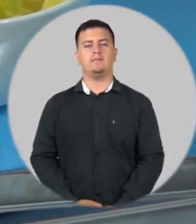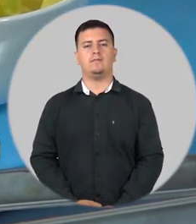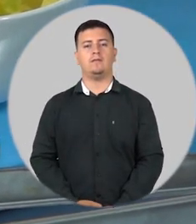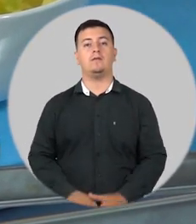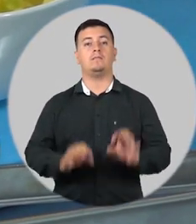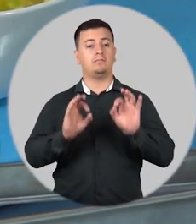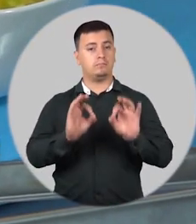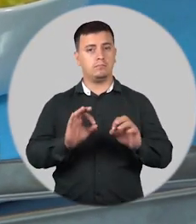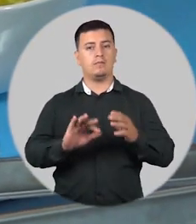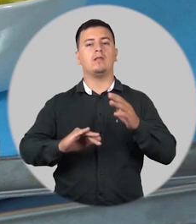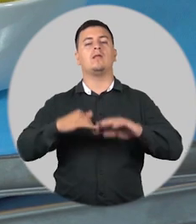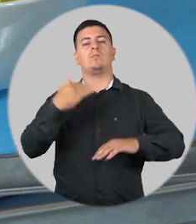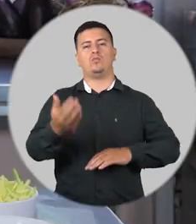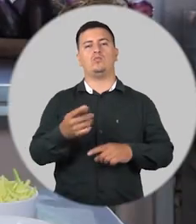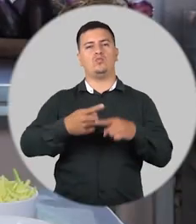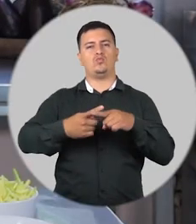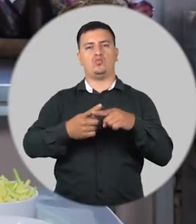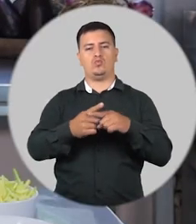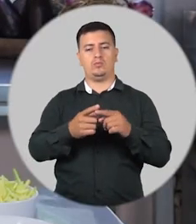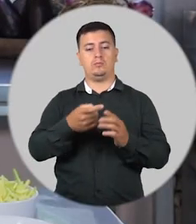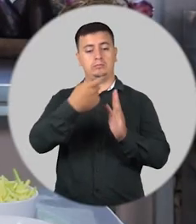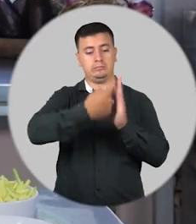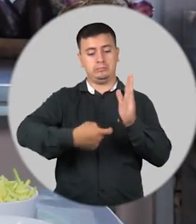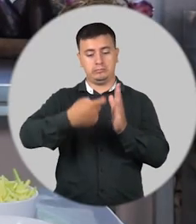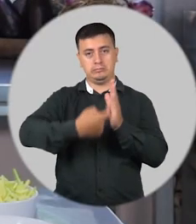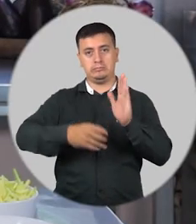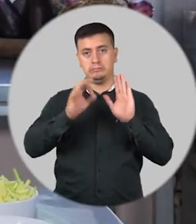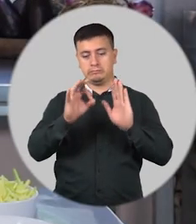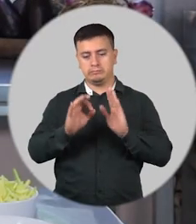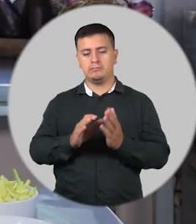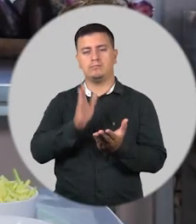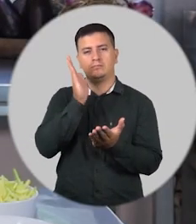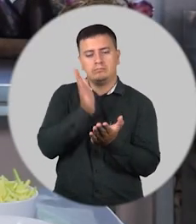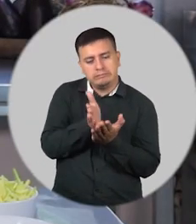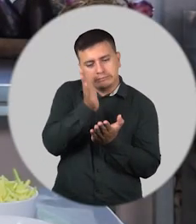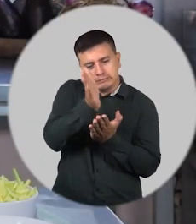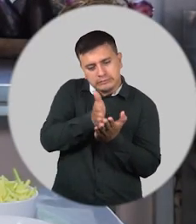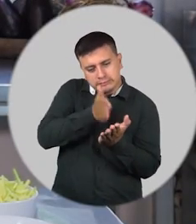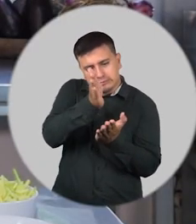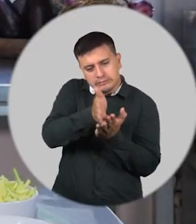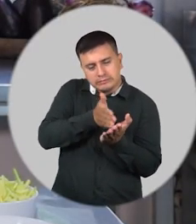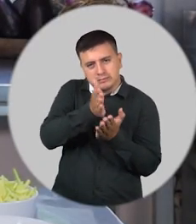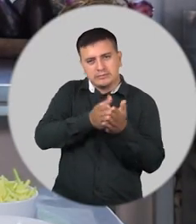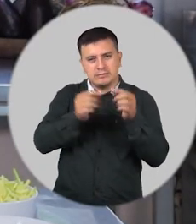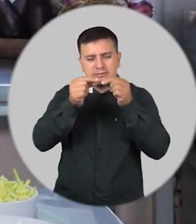de vuelta cortar con el cuchillo. El secreto de esta ensalada es que